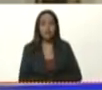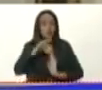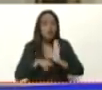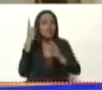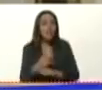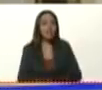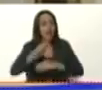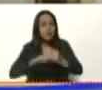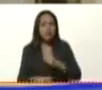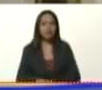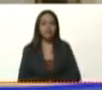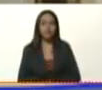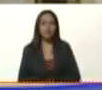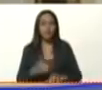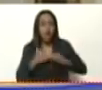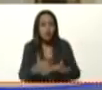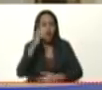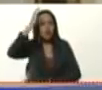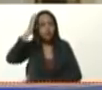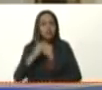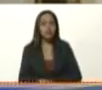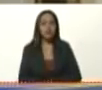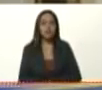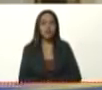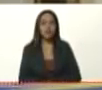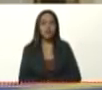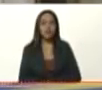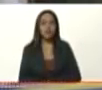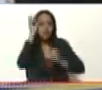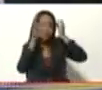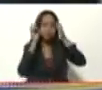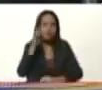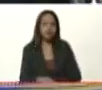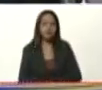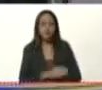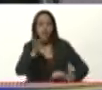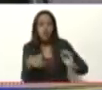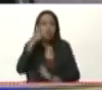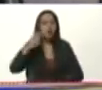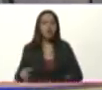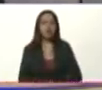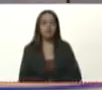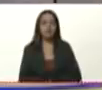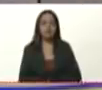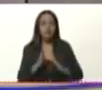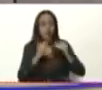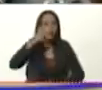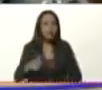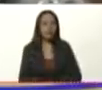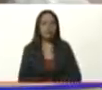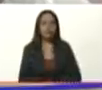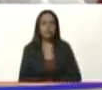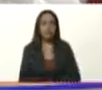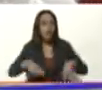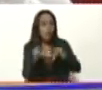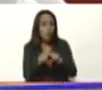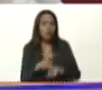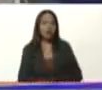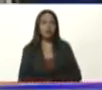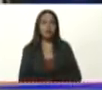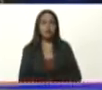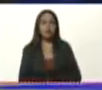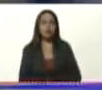Constitución para prever situaciones como esta. En el artículo 337 dice, el presidente o